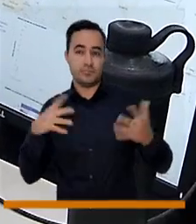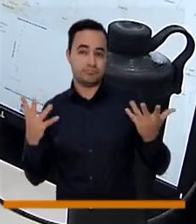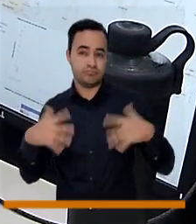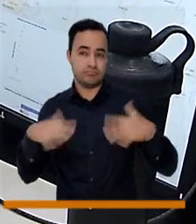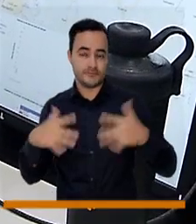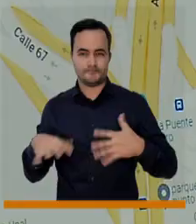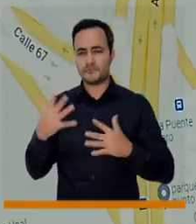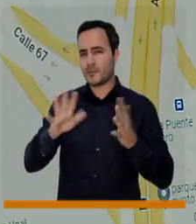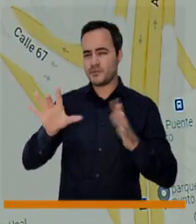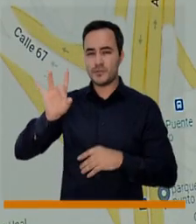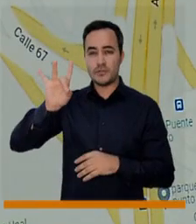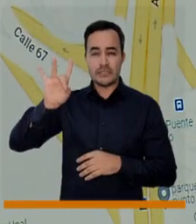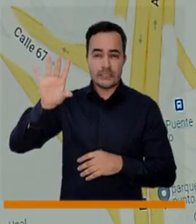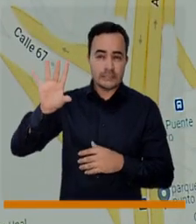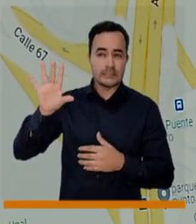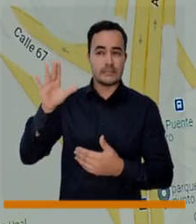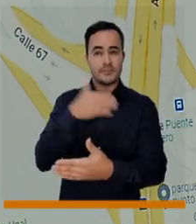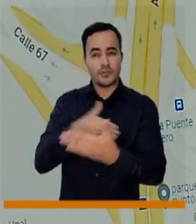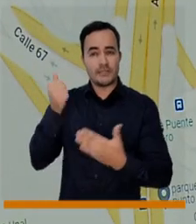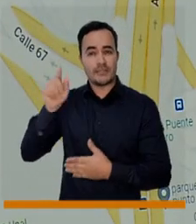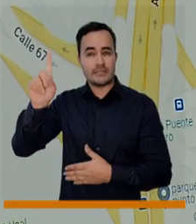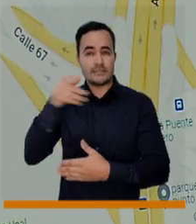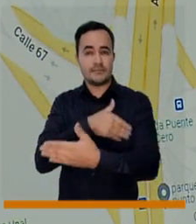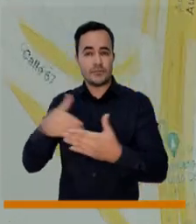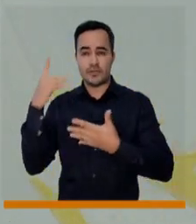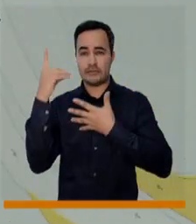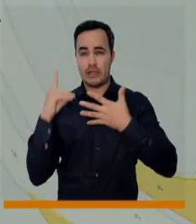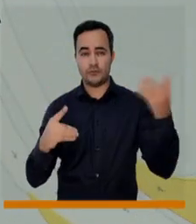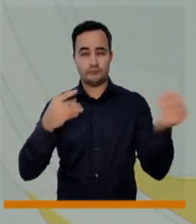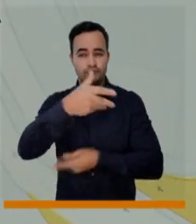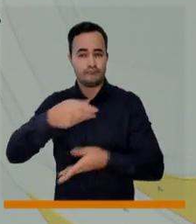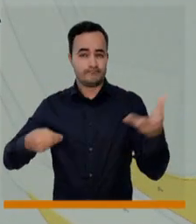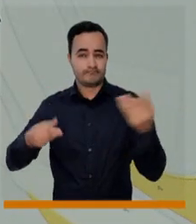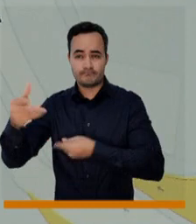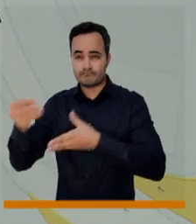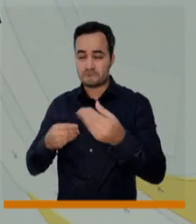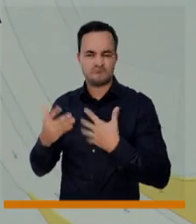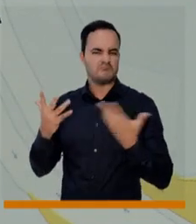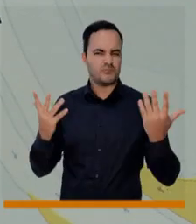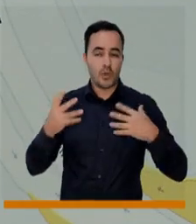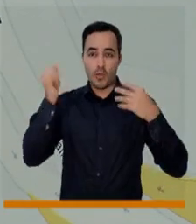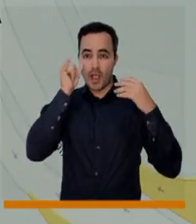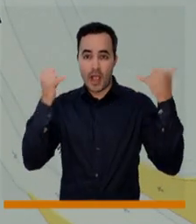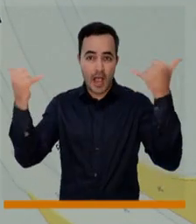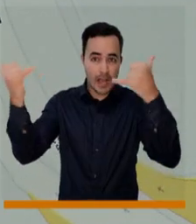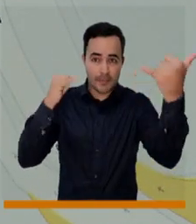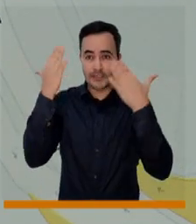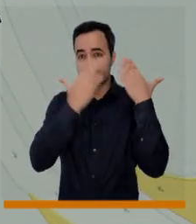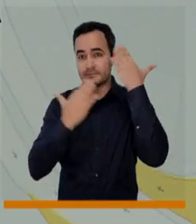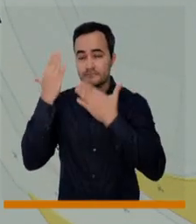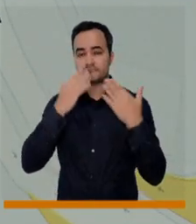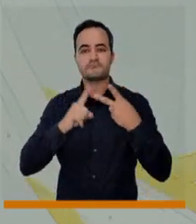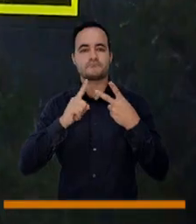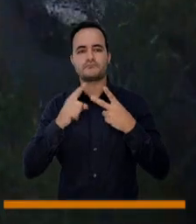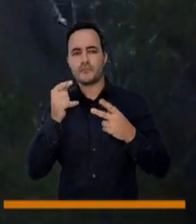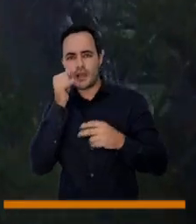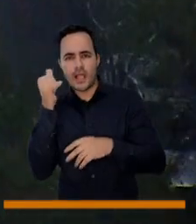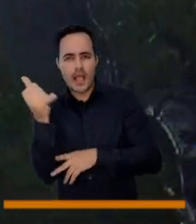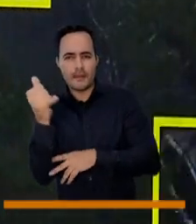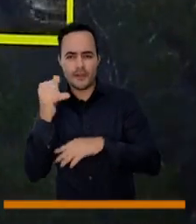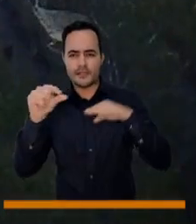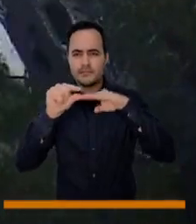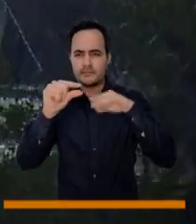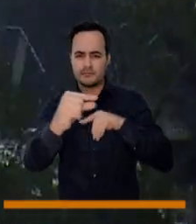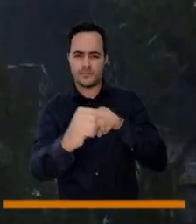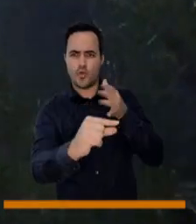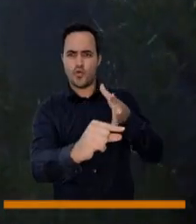de 16 millones de datos que provienen de diferentes tecnologías, entre ellas cámaras de videoanalítica, cámaras de lecturas de